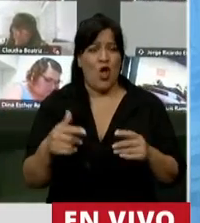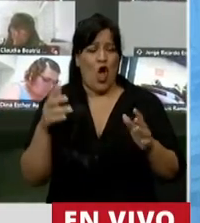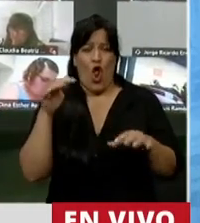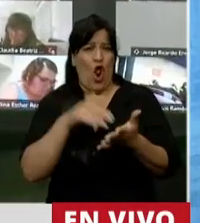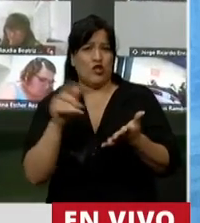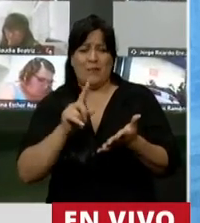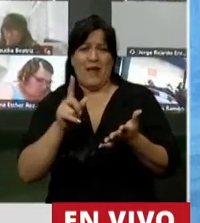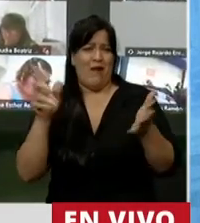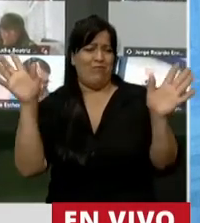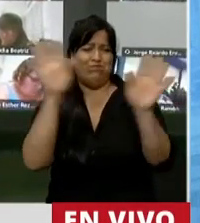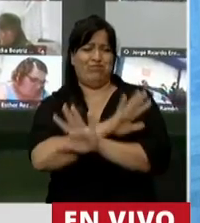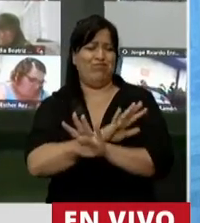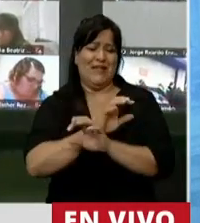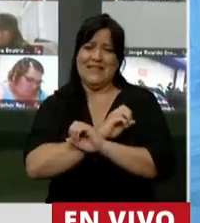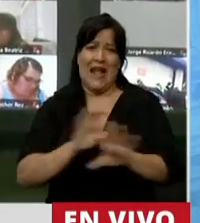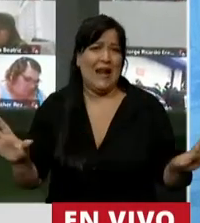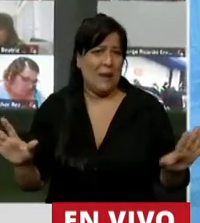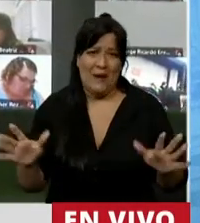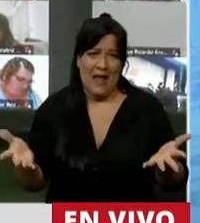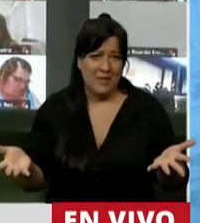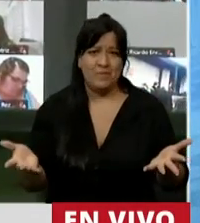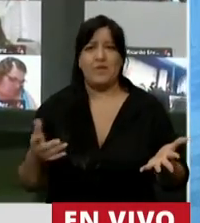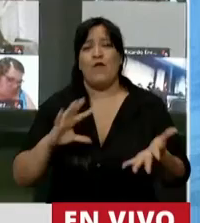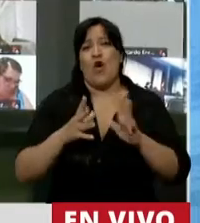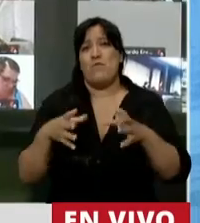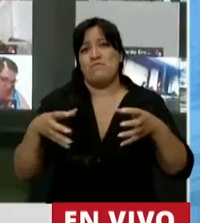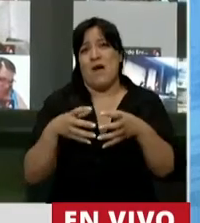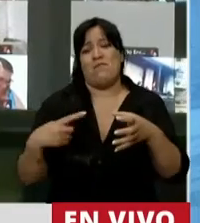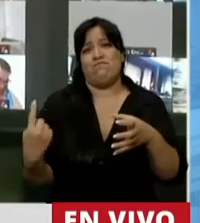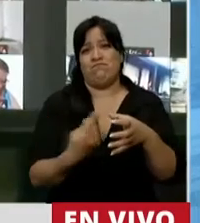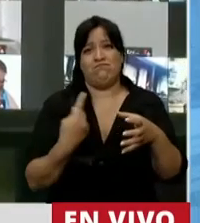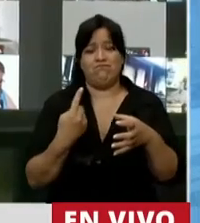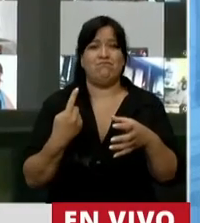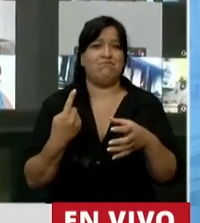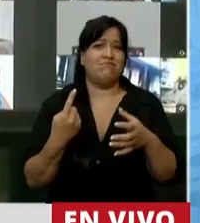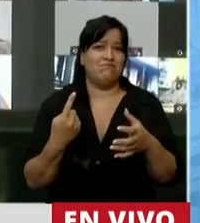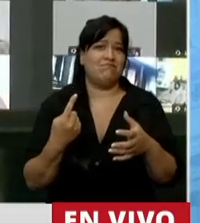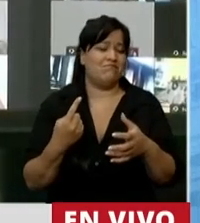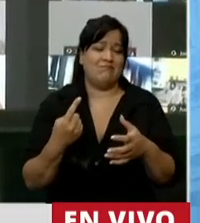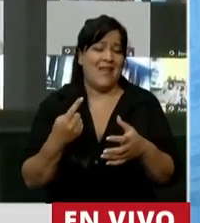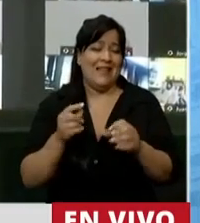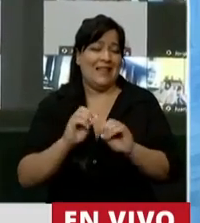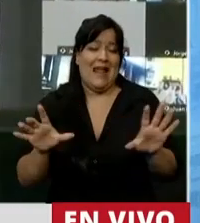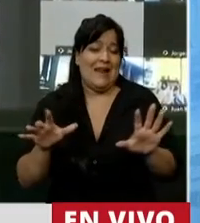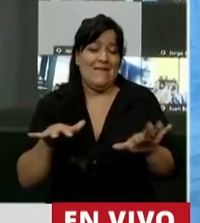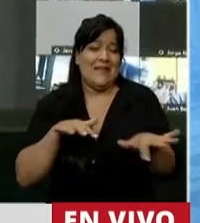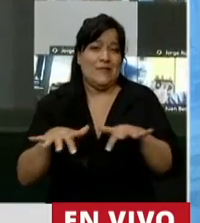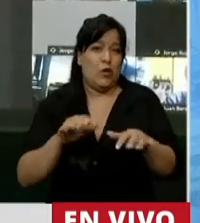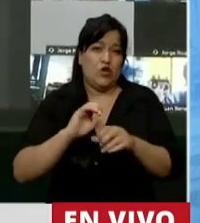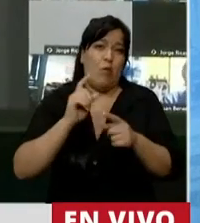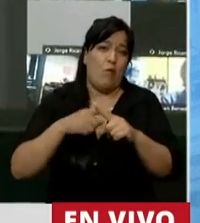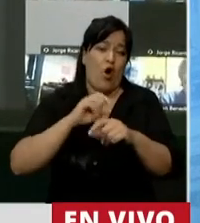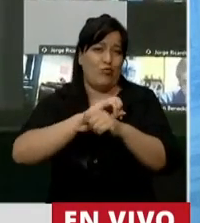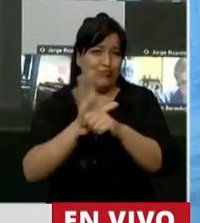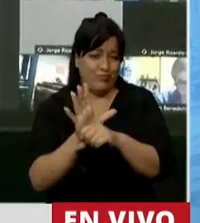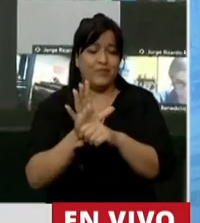y trágicos que nos va a tocar vivir a nosotros, por lo menos en nuestra corta vida, sin duda. Quizás